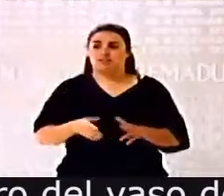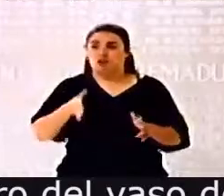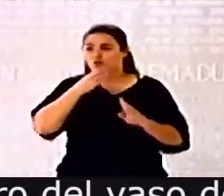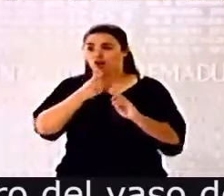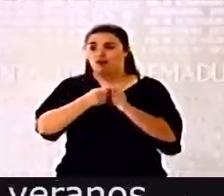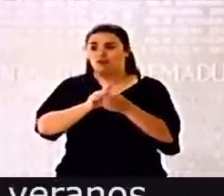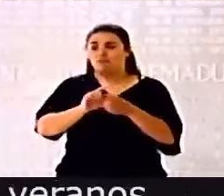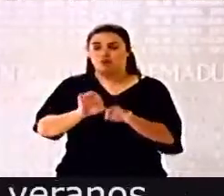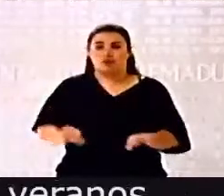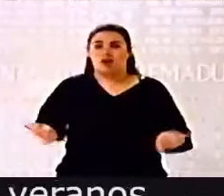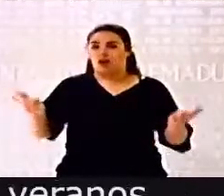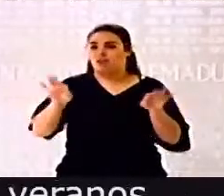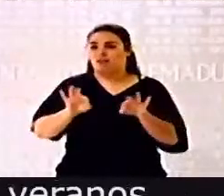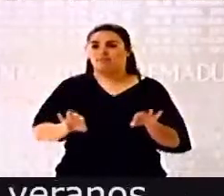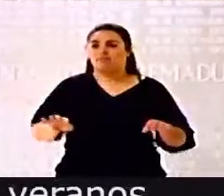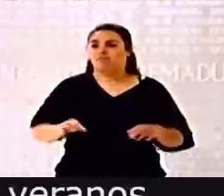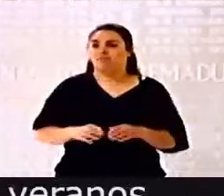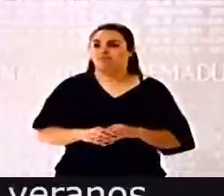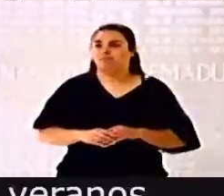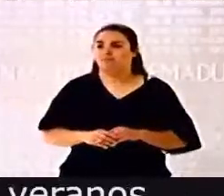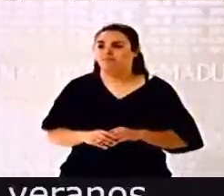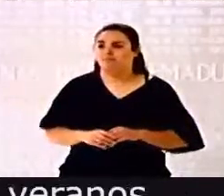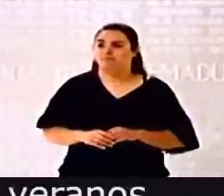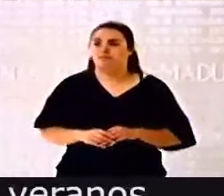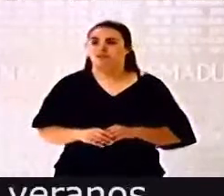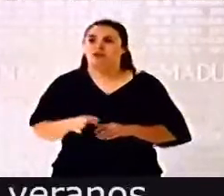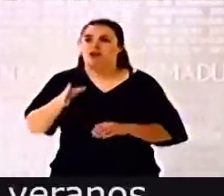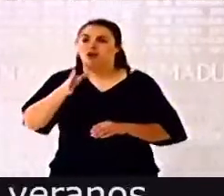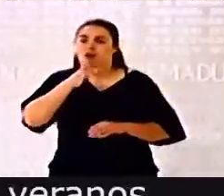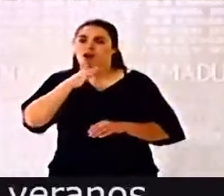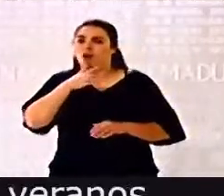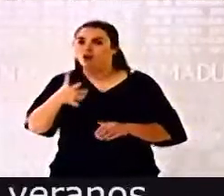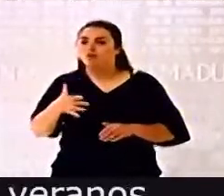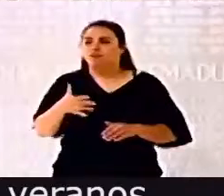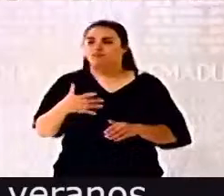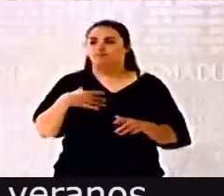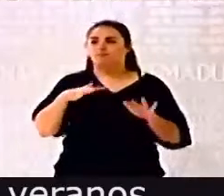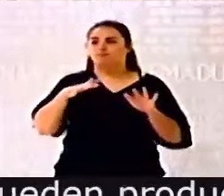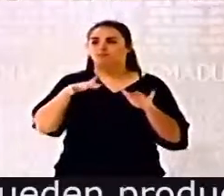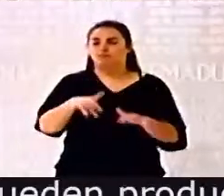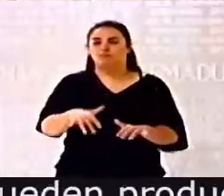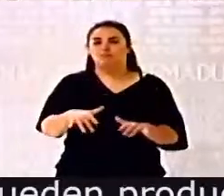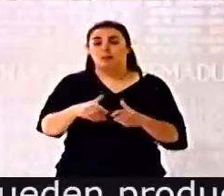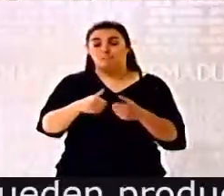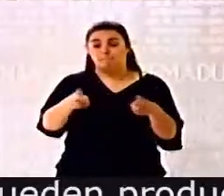modificación. Lo que no se pueden producir son aglomeraciones en el vaso de la piscina.